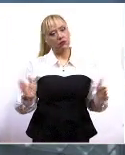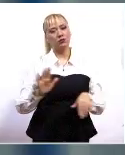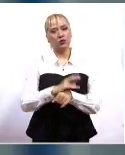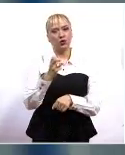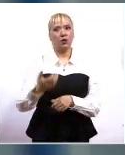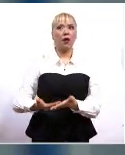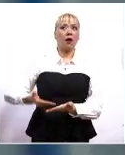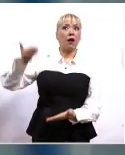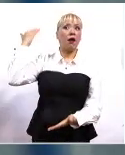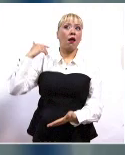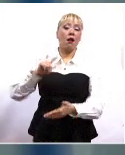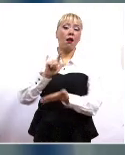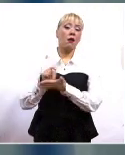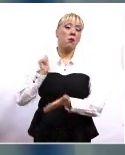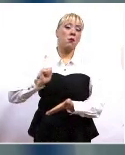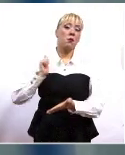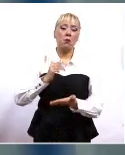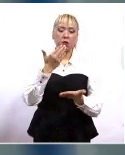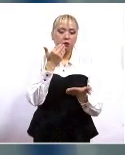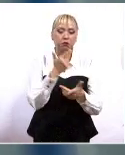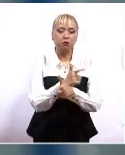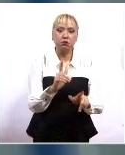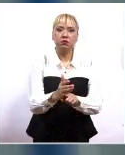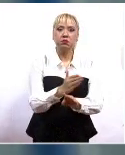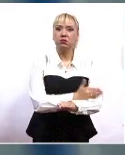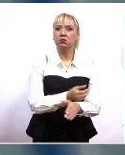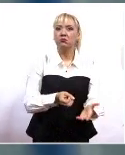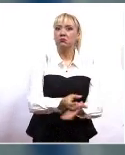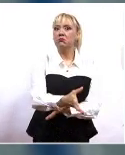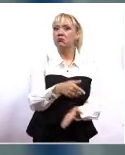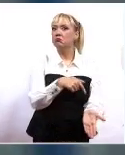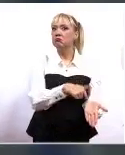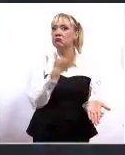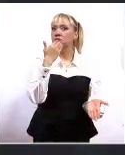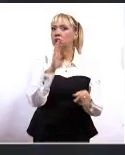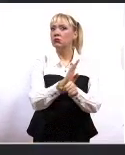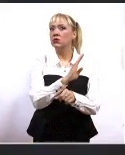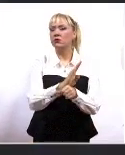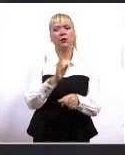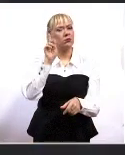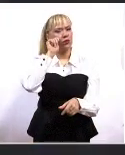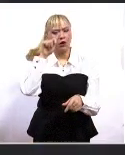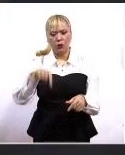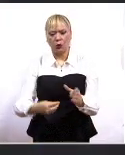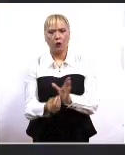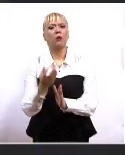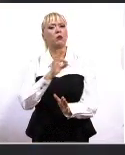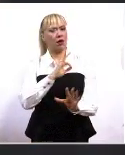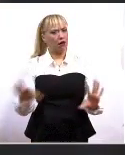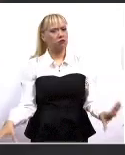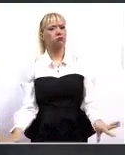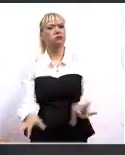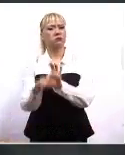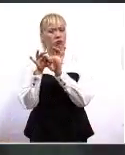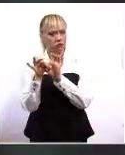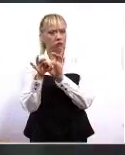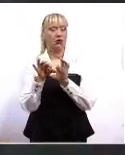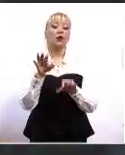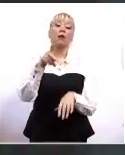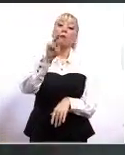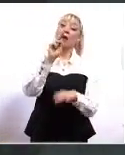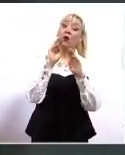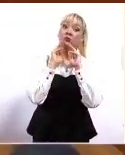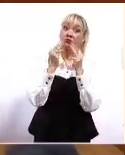anterior sistema. Sin embargo, precia que la norma establece que este beneficio no aplica en el caso de personas sentenciadas por delitos de